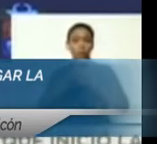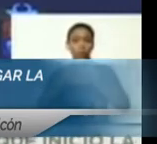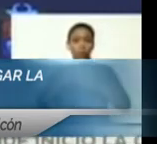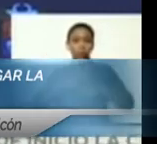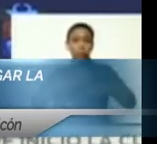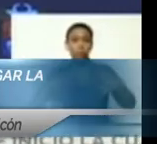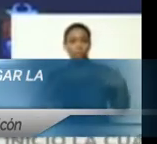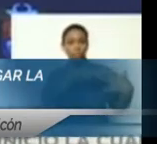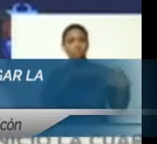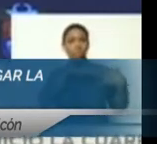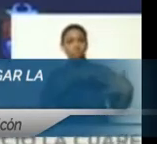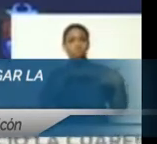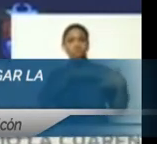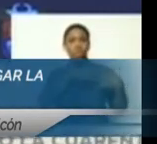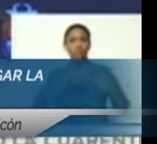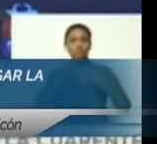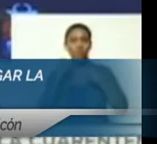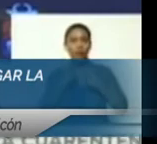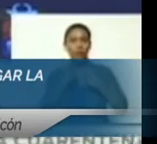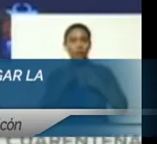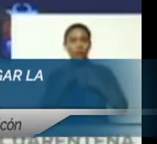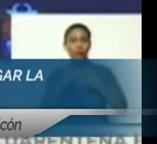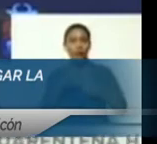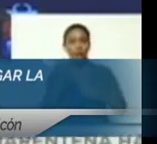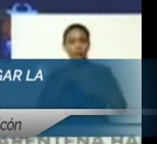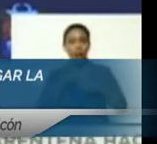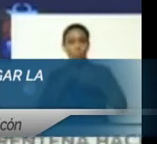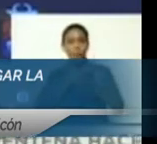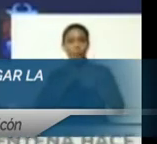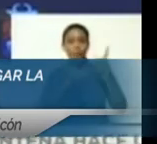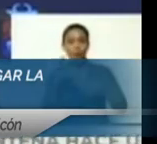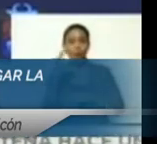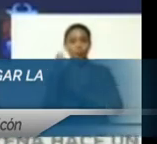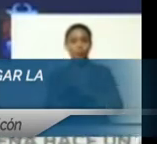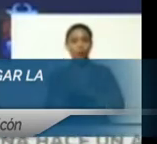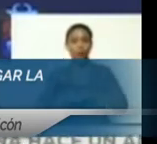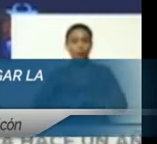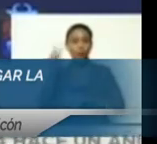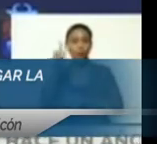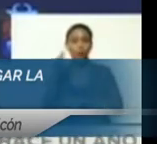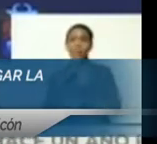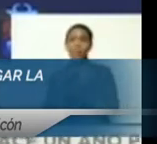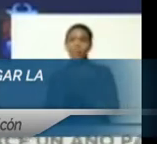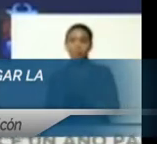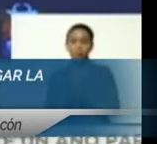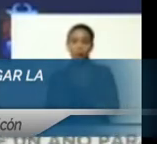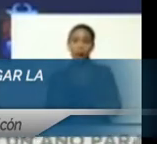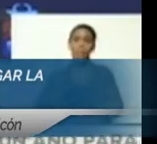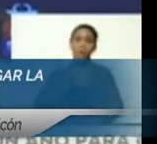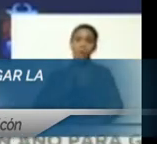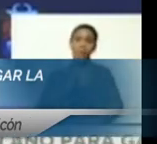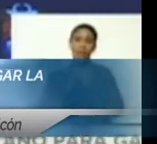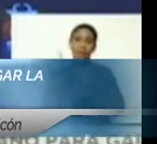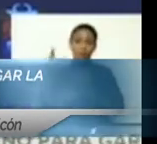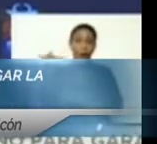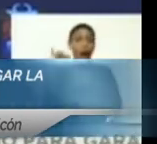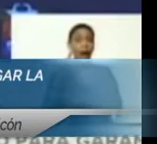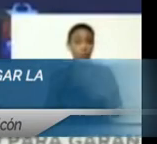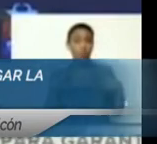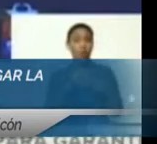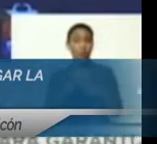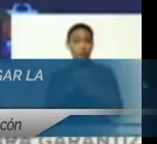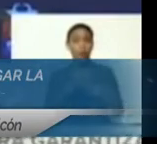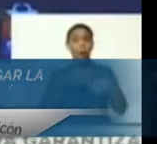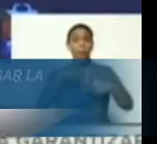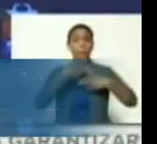guerra interna en Colombia sobre Venezuela. Le estamos pidiendo al Consejo de Seguridad que aproveche. Ellos tienen sesiones